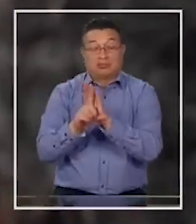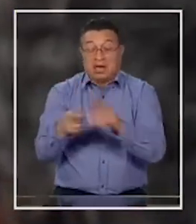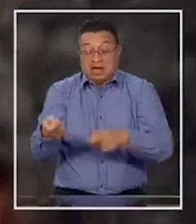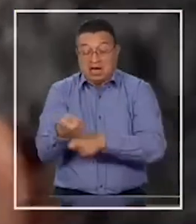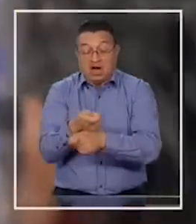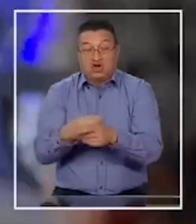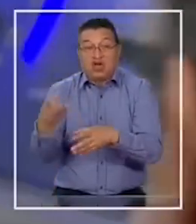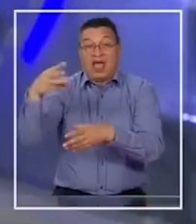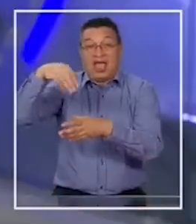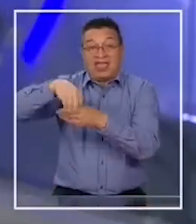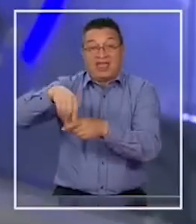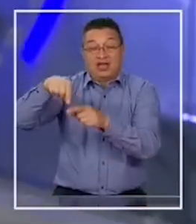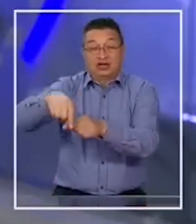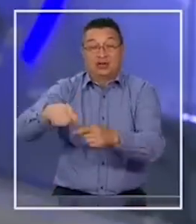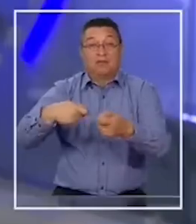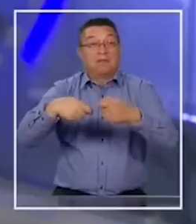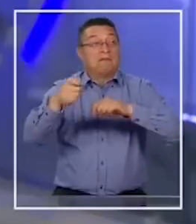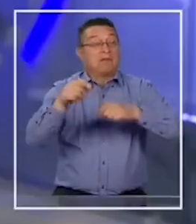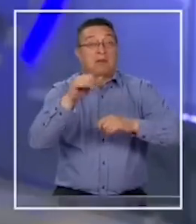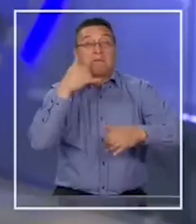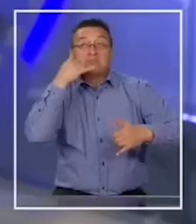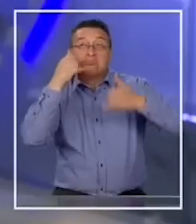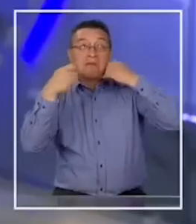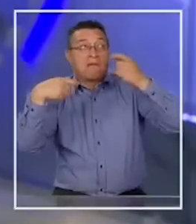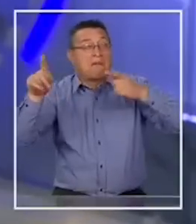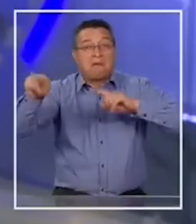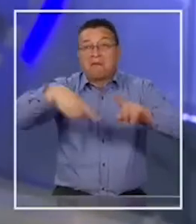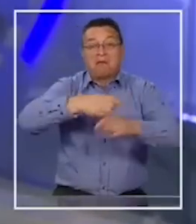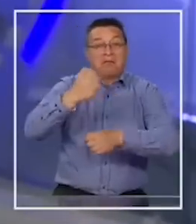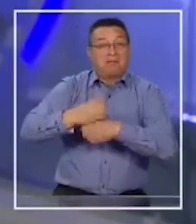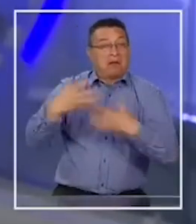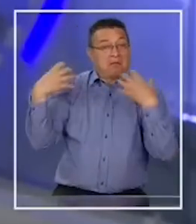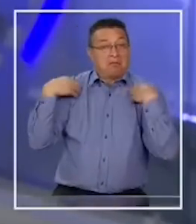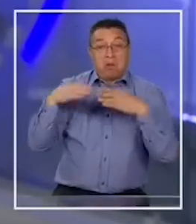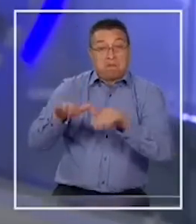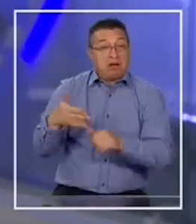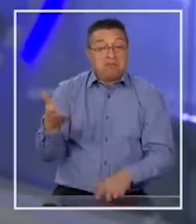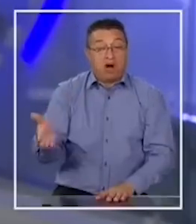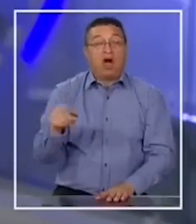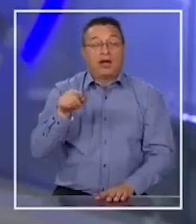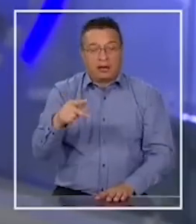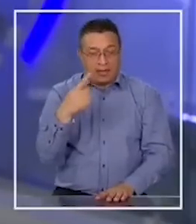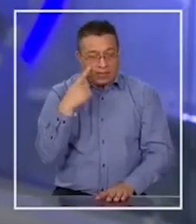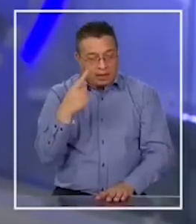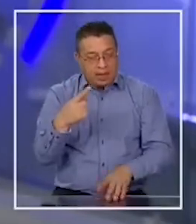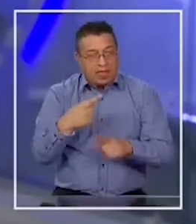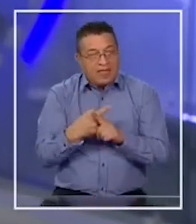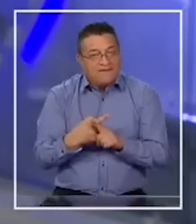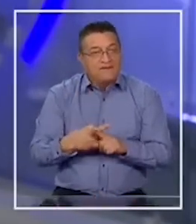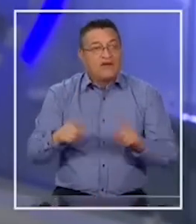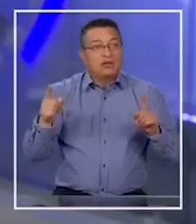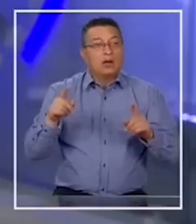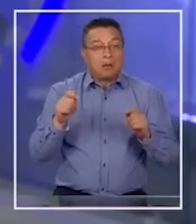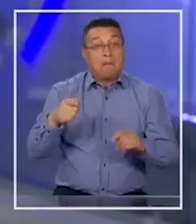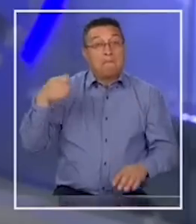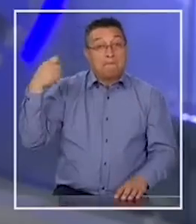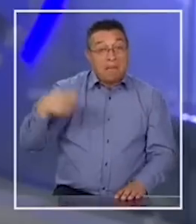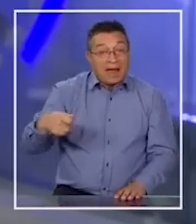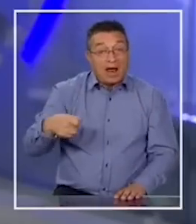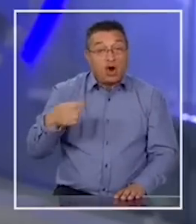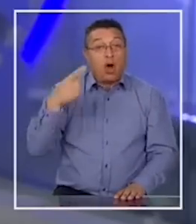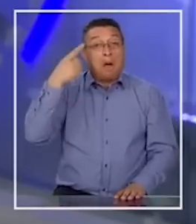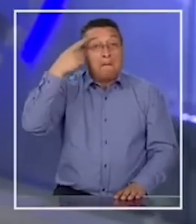negociando desde adentro sus propios lo hemos visto permanentemente esa nueva mirada del sistema penitenciario Puede que sea más caro